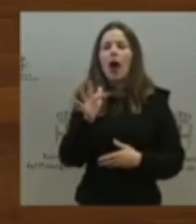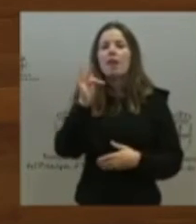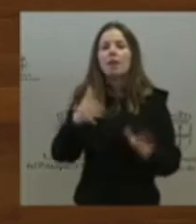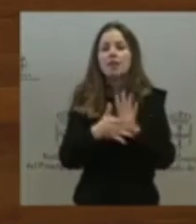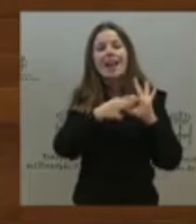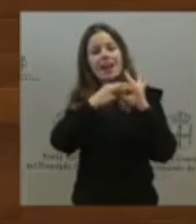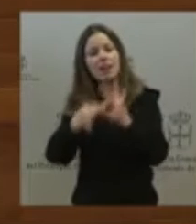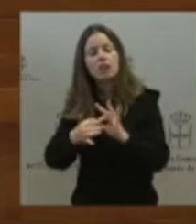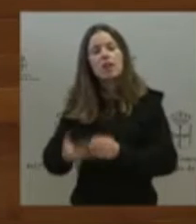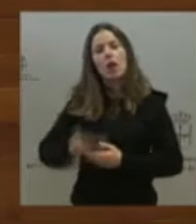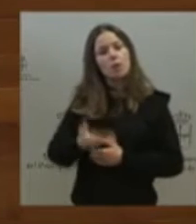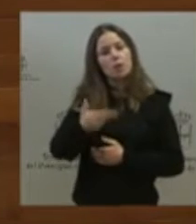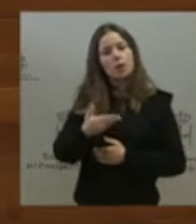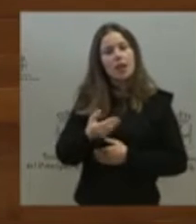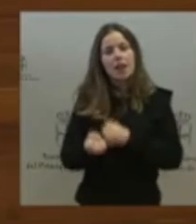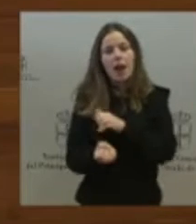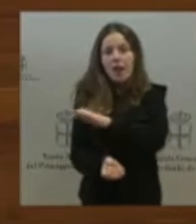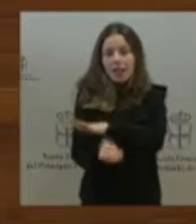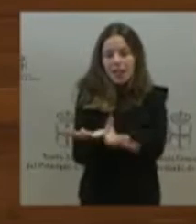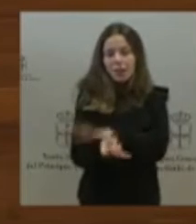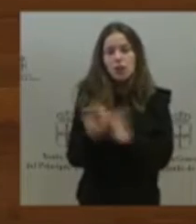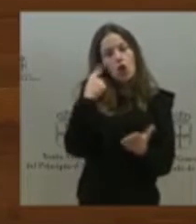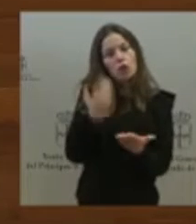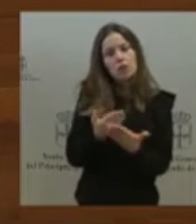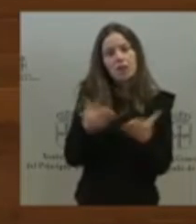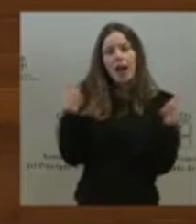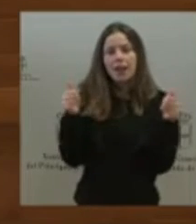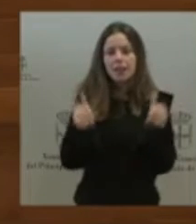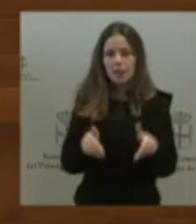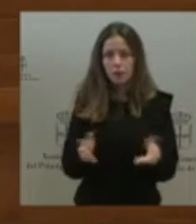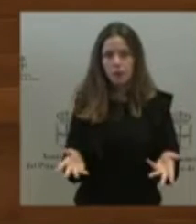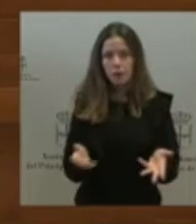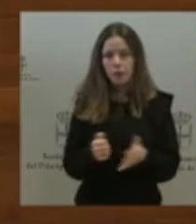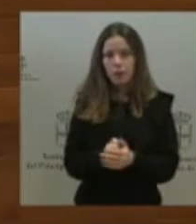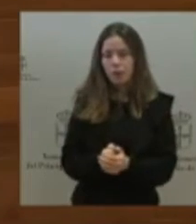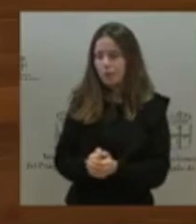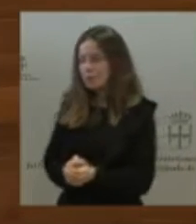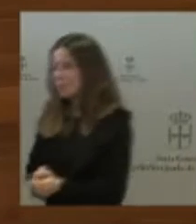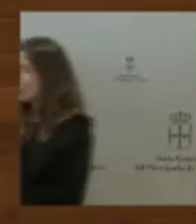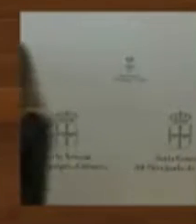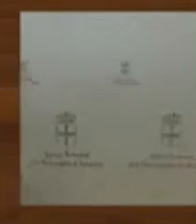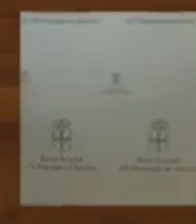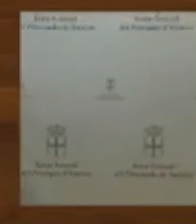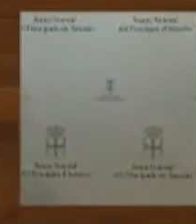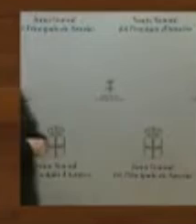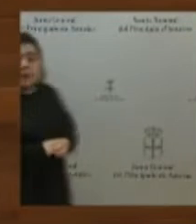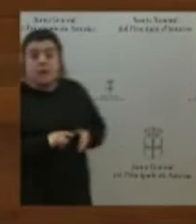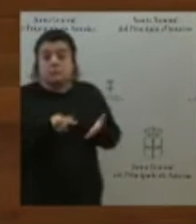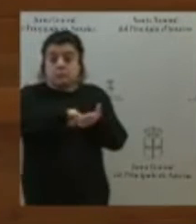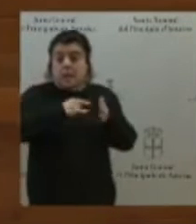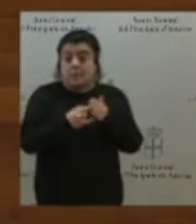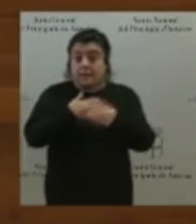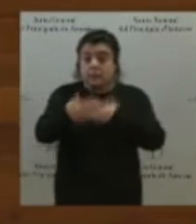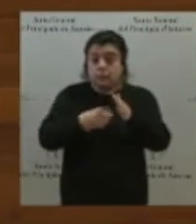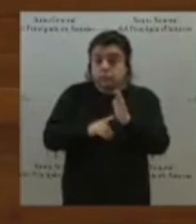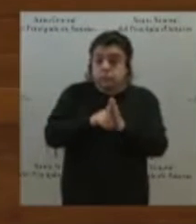justifica evidentemente la intervención. Para sacar adelante este proyecto sí que es cierto, y ahí creo que es necesario poner arriba de la